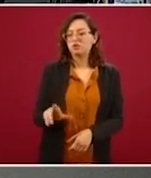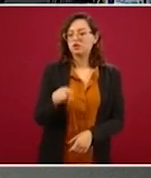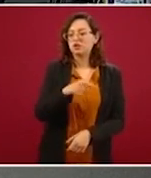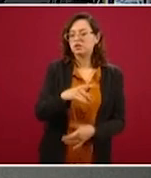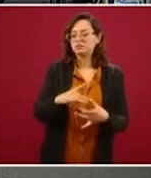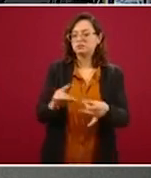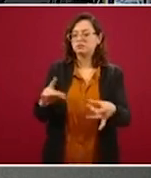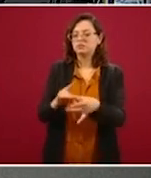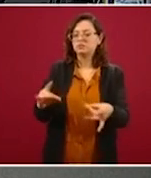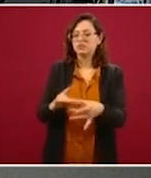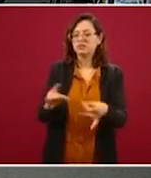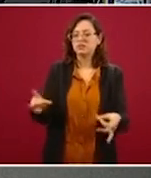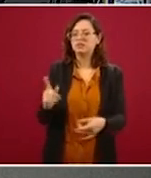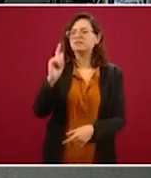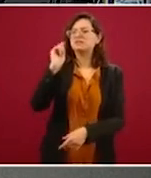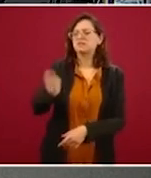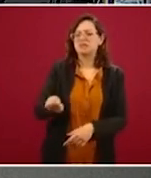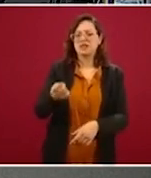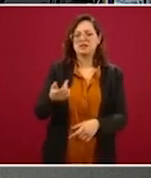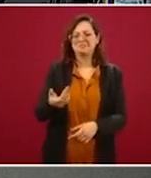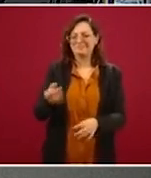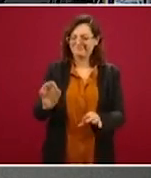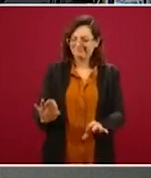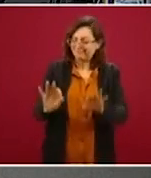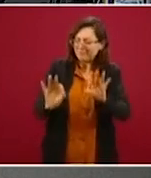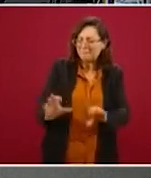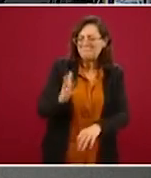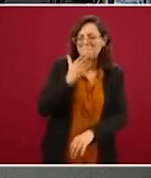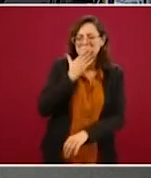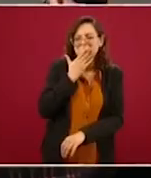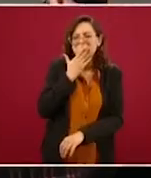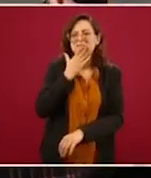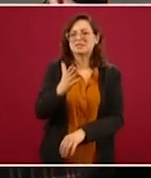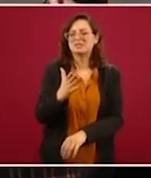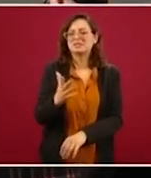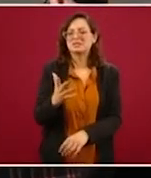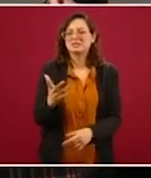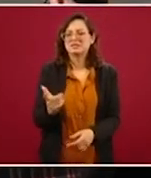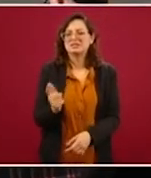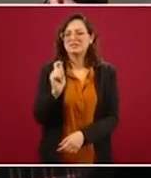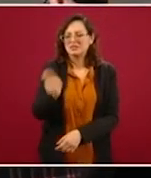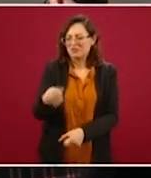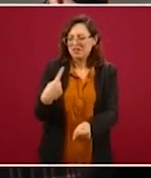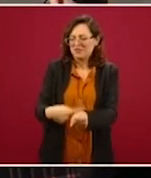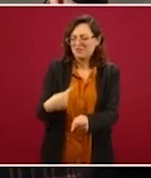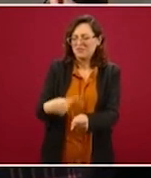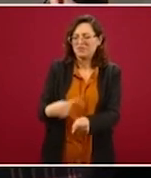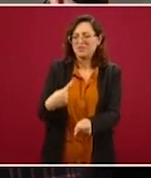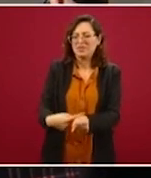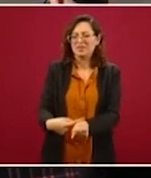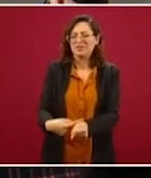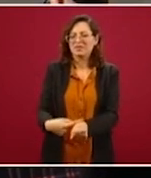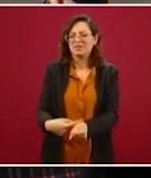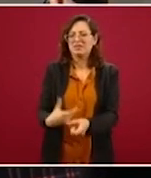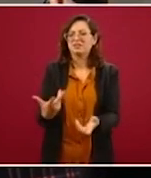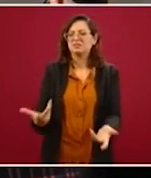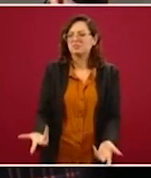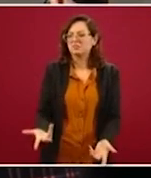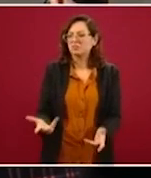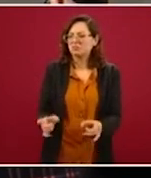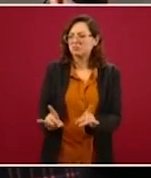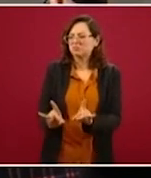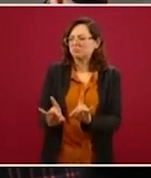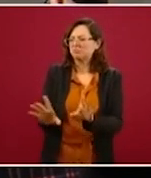explique bien sobre la capacidad que tenemos para